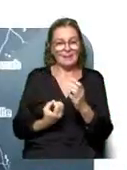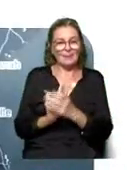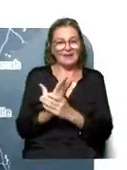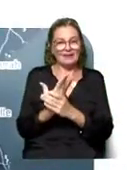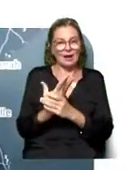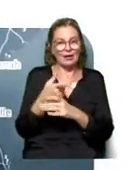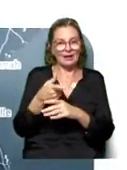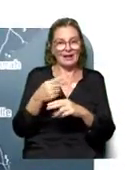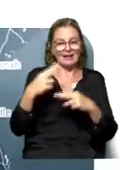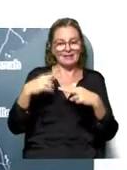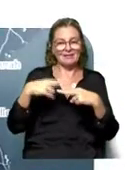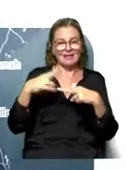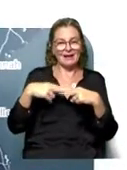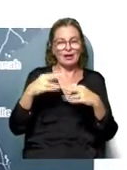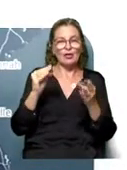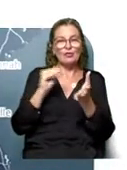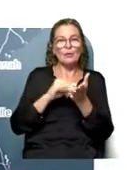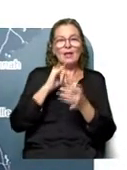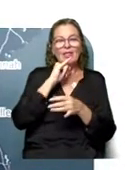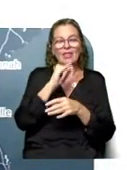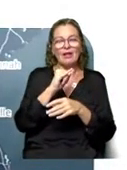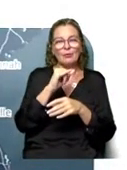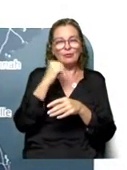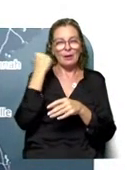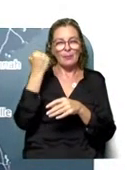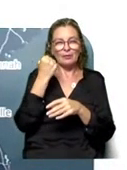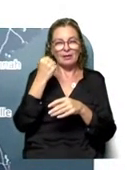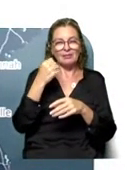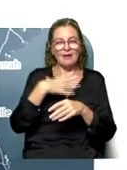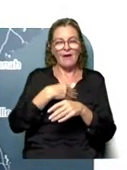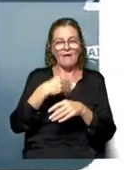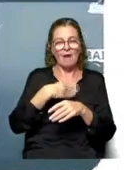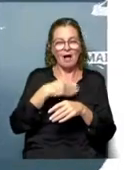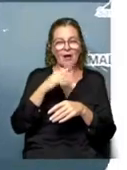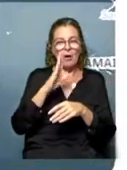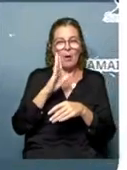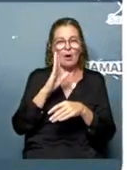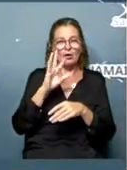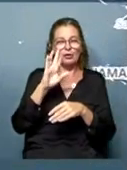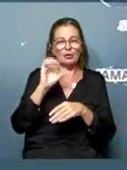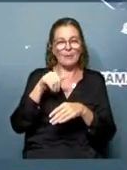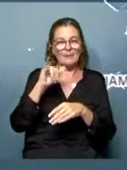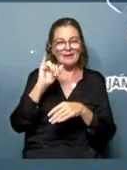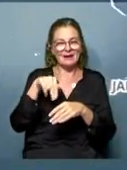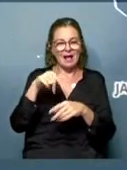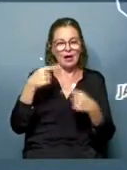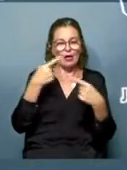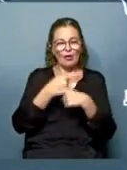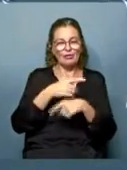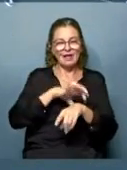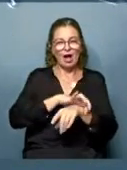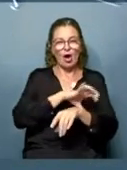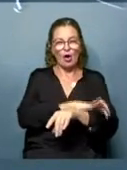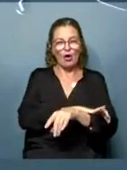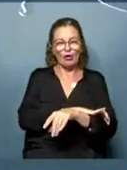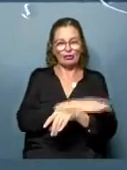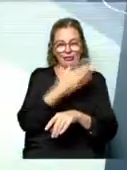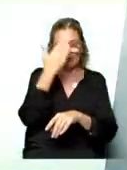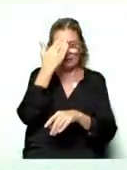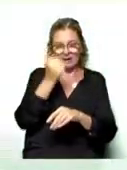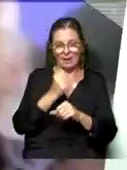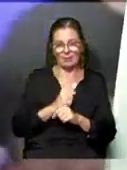intervenciones en redes sociales sobre las denuncias relevadas por la militante Blanca Romina Papazo contra el precandidato del Frente Amplio, Yamandú